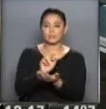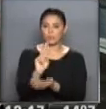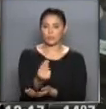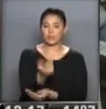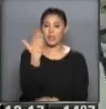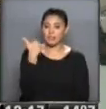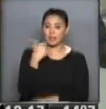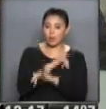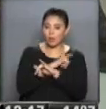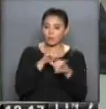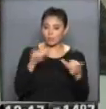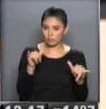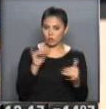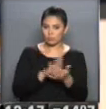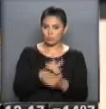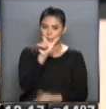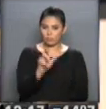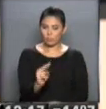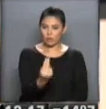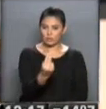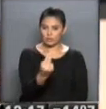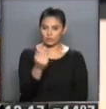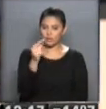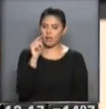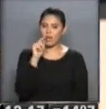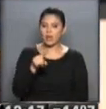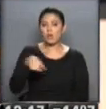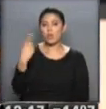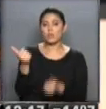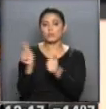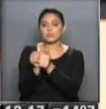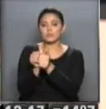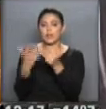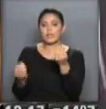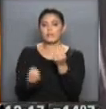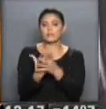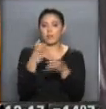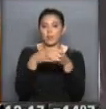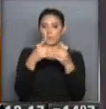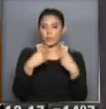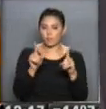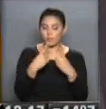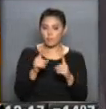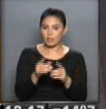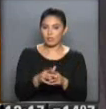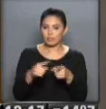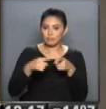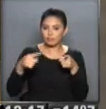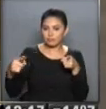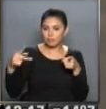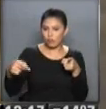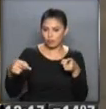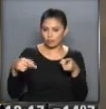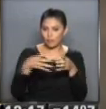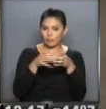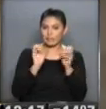se dio a conocer la noticia sobre la muerte de este miembro, que era cofundador, junto con Jim Morrison, por supuesto, de esta banda, que tuvo poca vida, claramente, porque